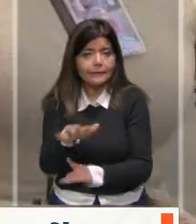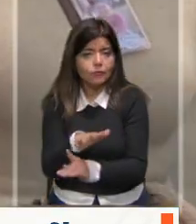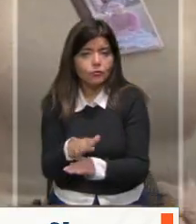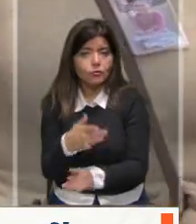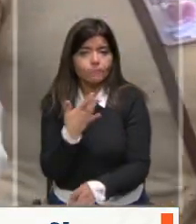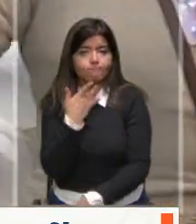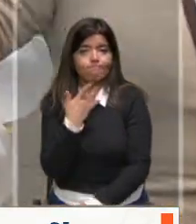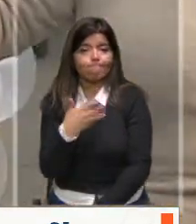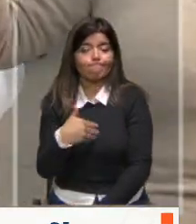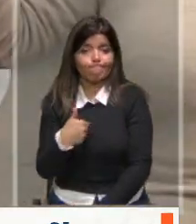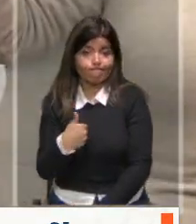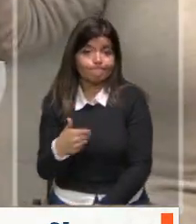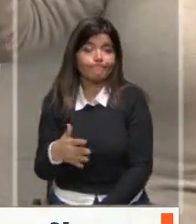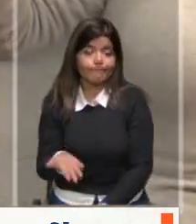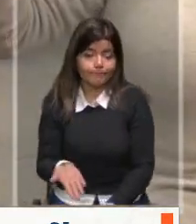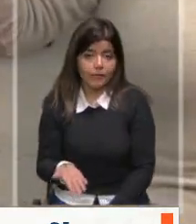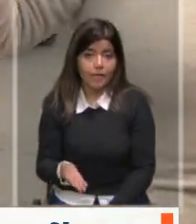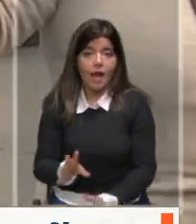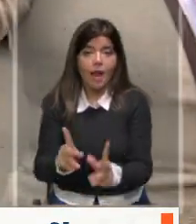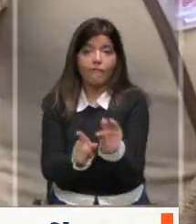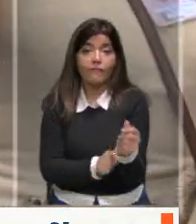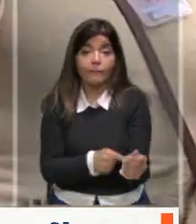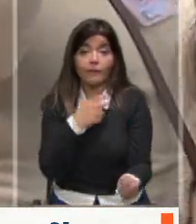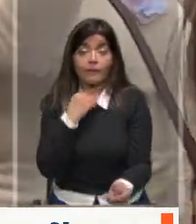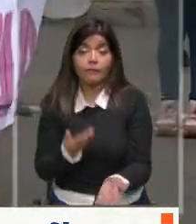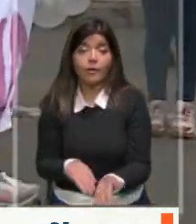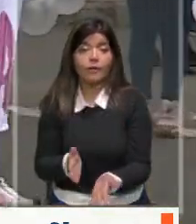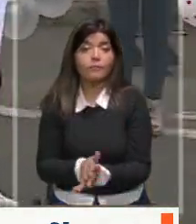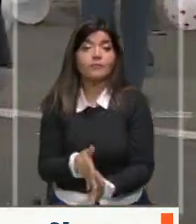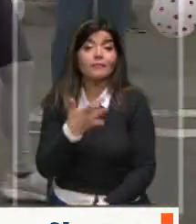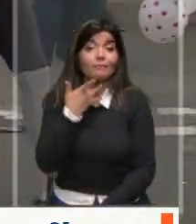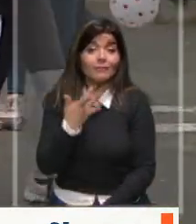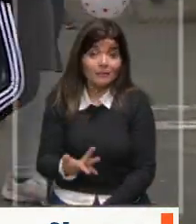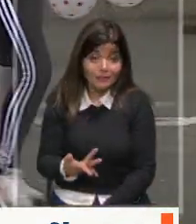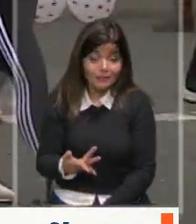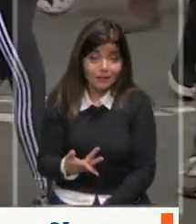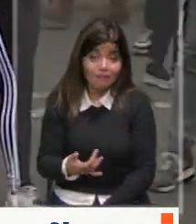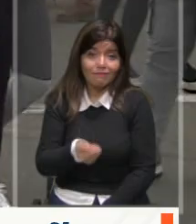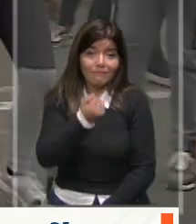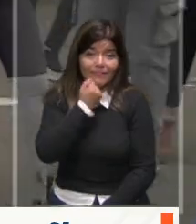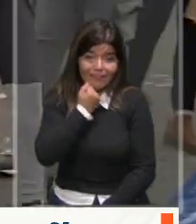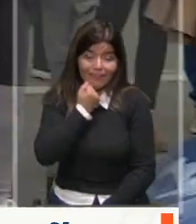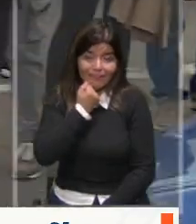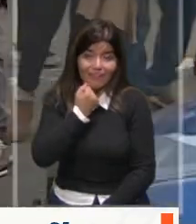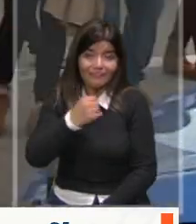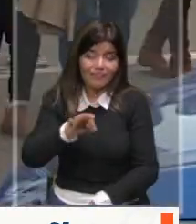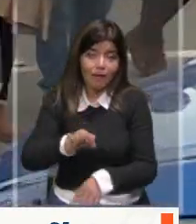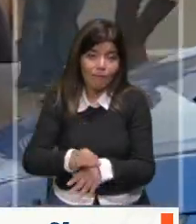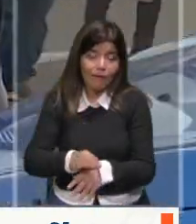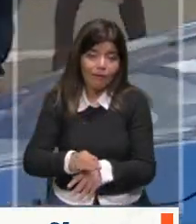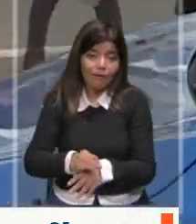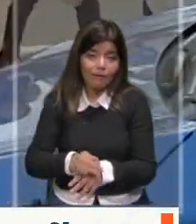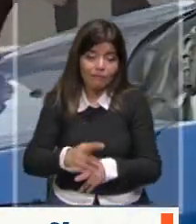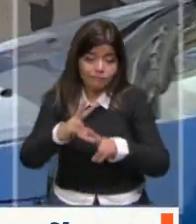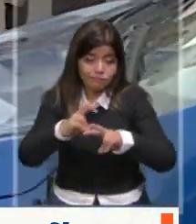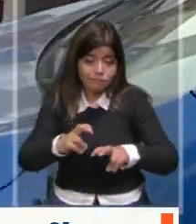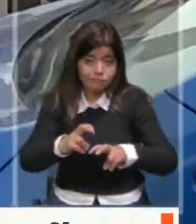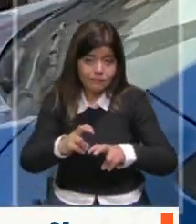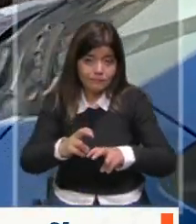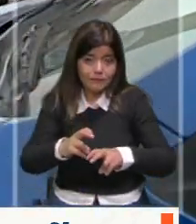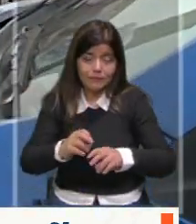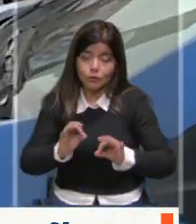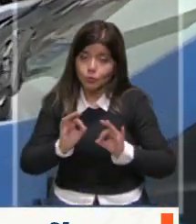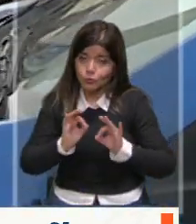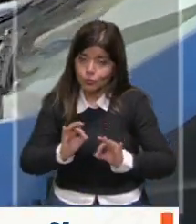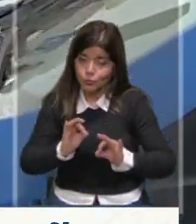hecho. Para la familia, la muerte de la niña fue producto de una negligencia por no haber diagnosticado la meningitis a tiempo.